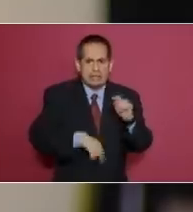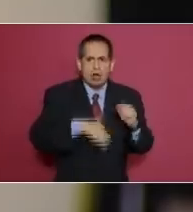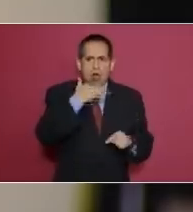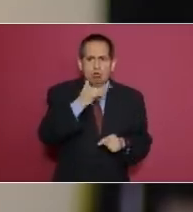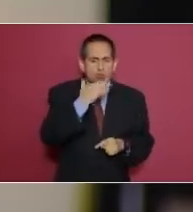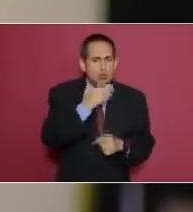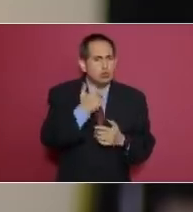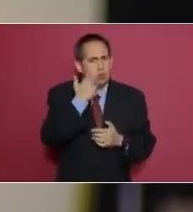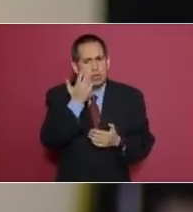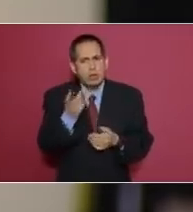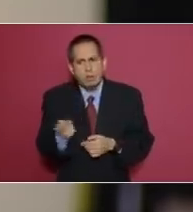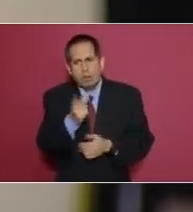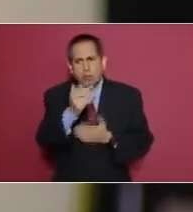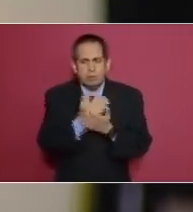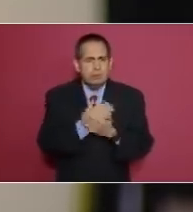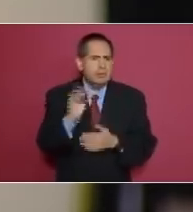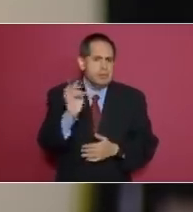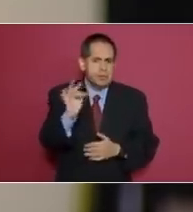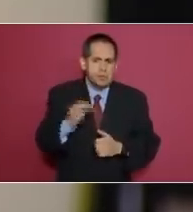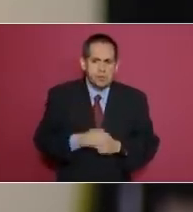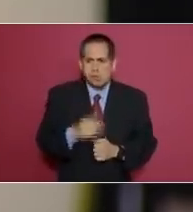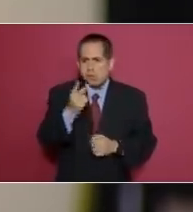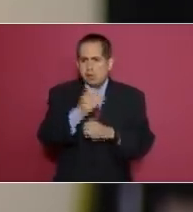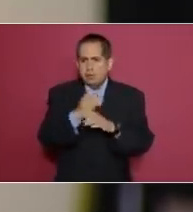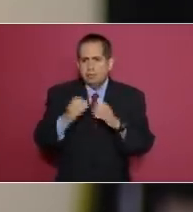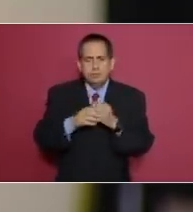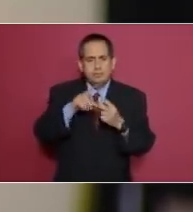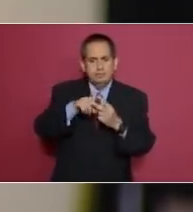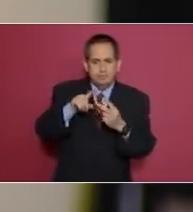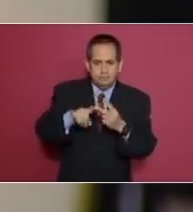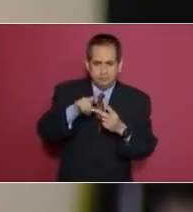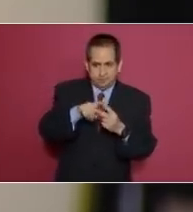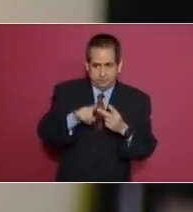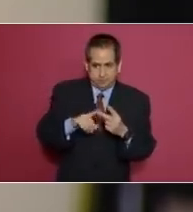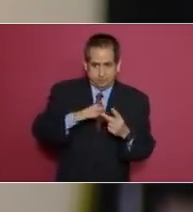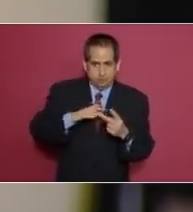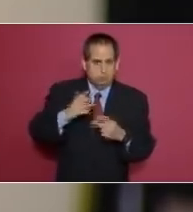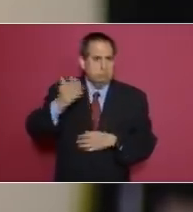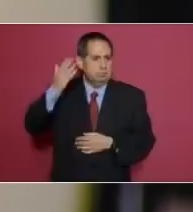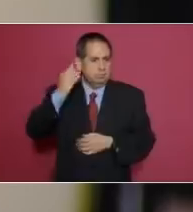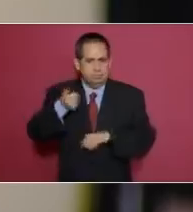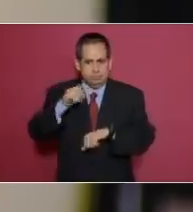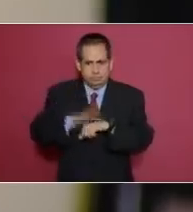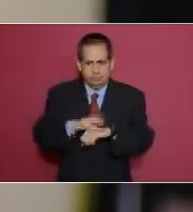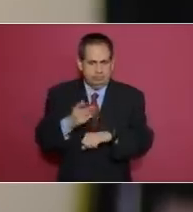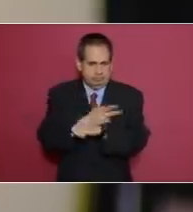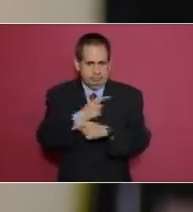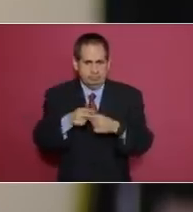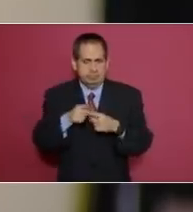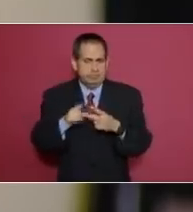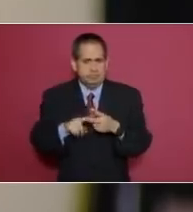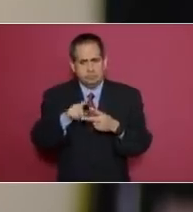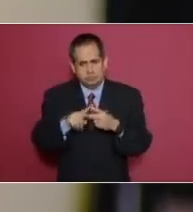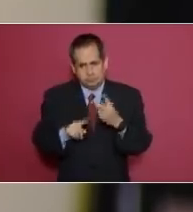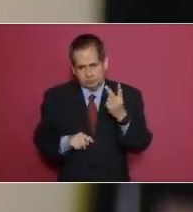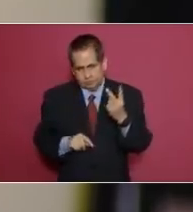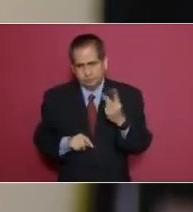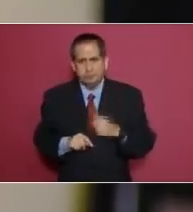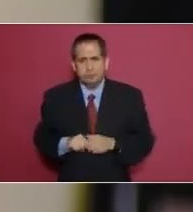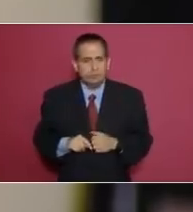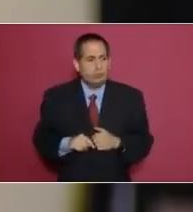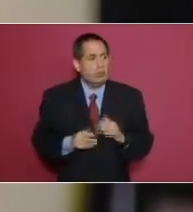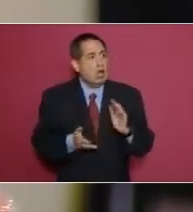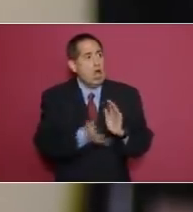quisiera preguntarle si… sobre dos temas que había indicios en la administración pasada. El primero, que era de